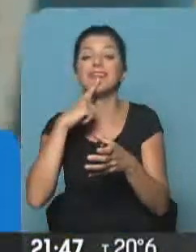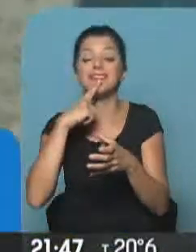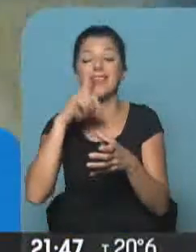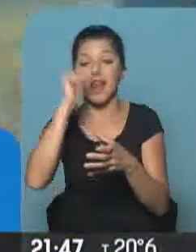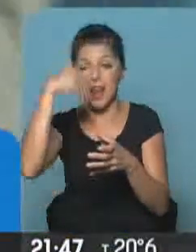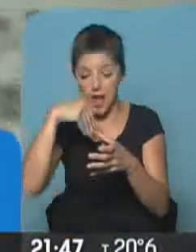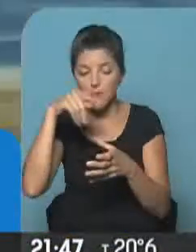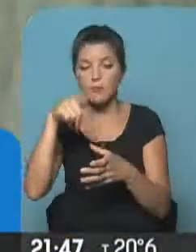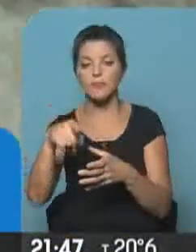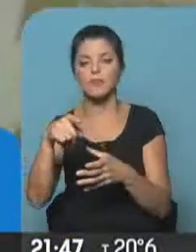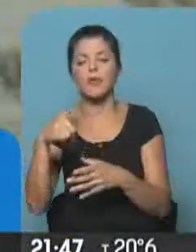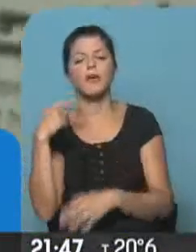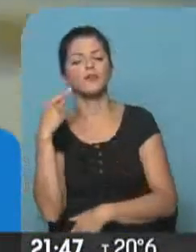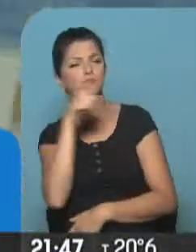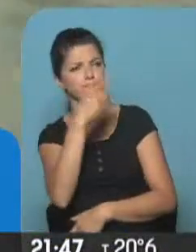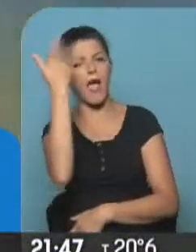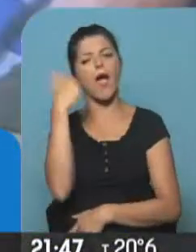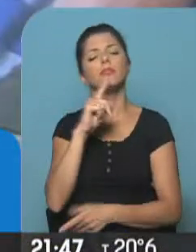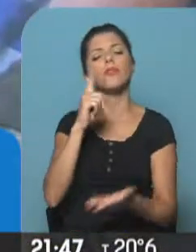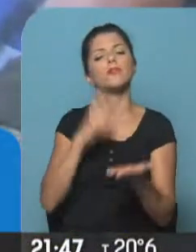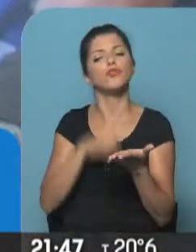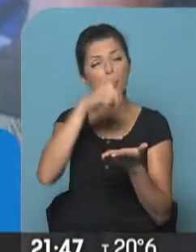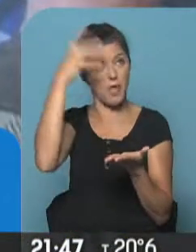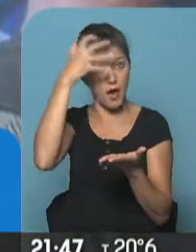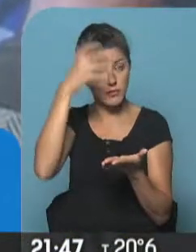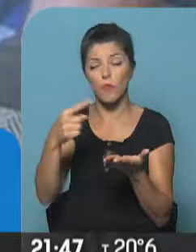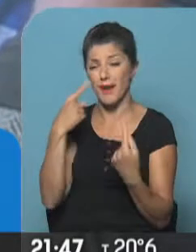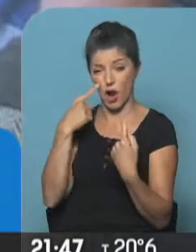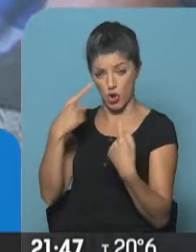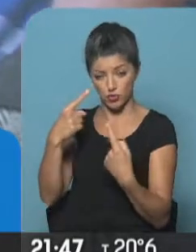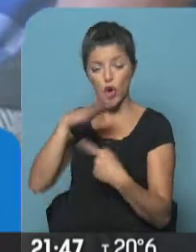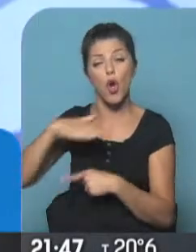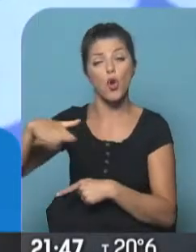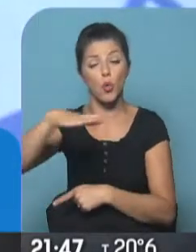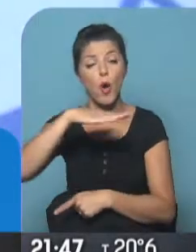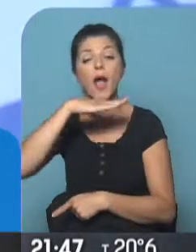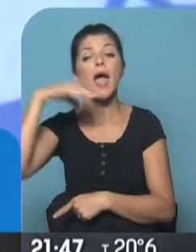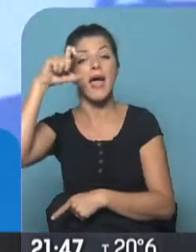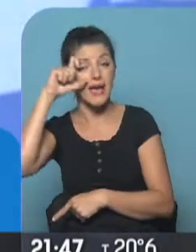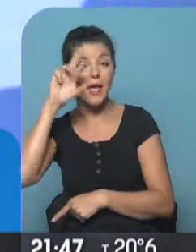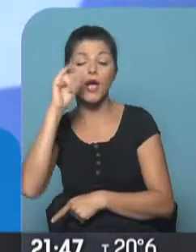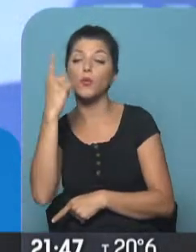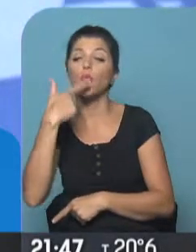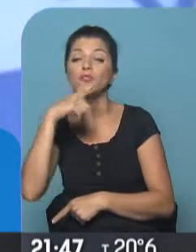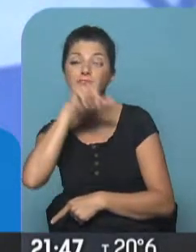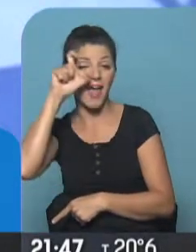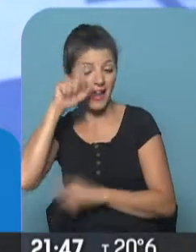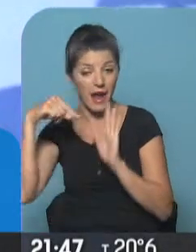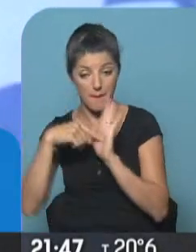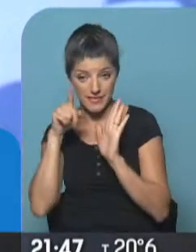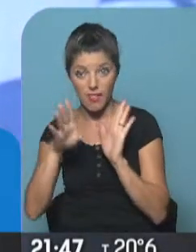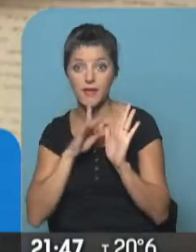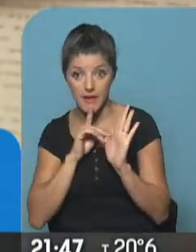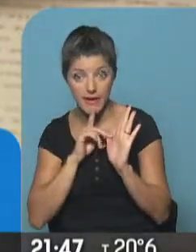del presidente de Estados Unidos, Donald Trump, de reconocer a Jerusalén como capital de Israel y trasladar así su